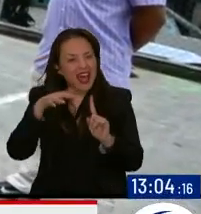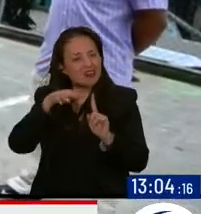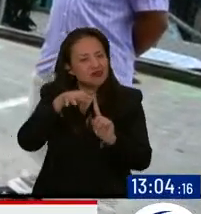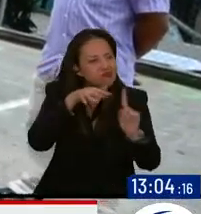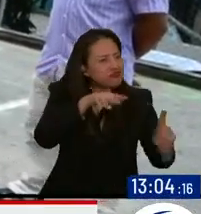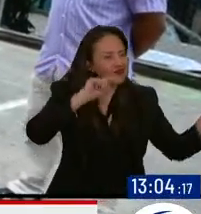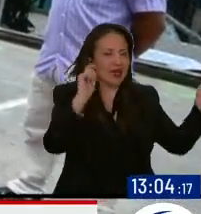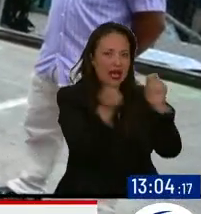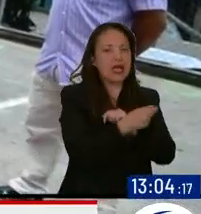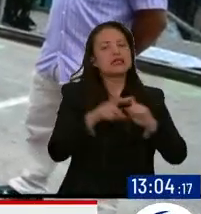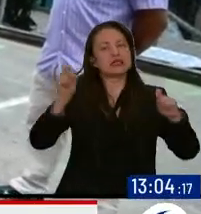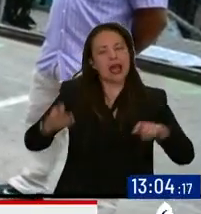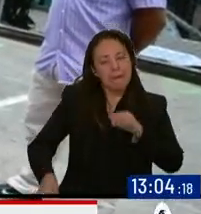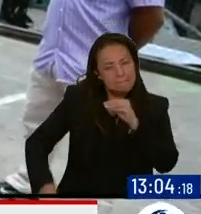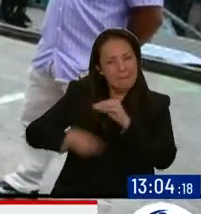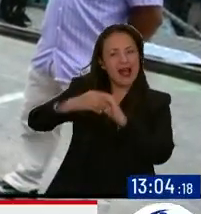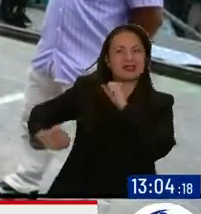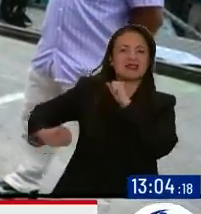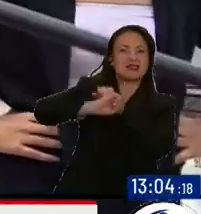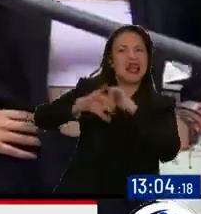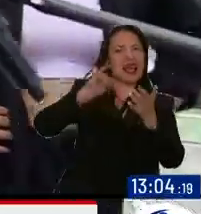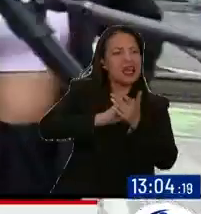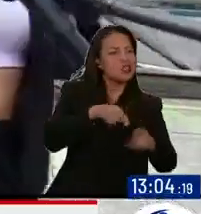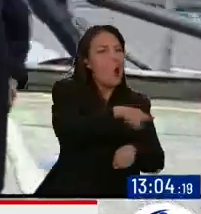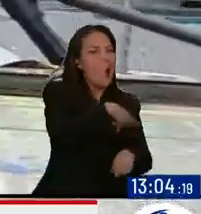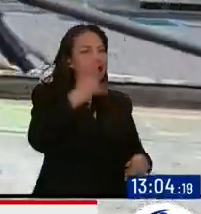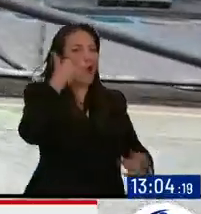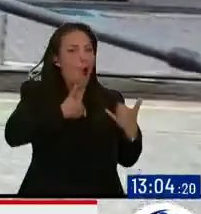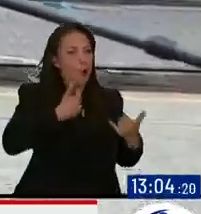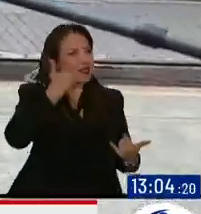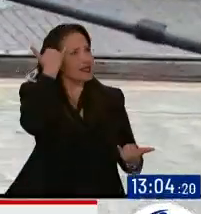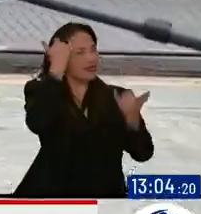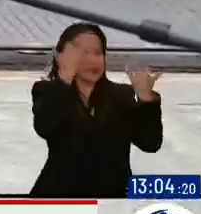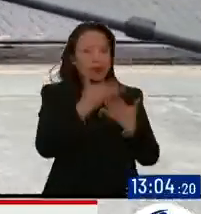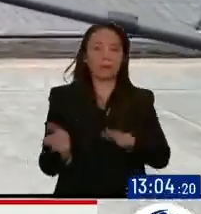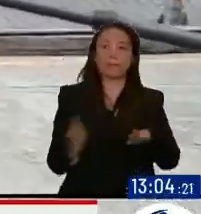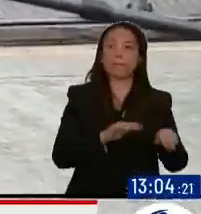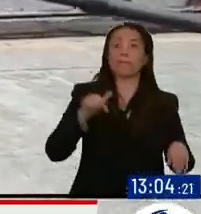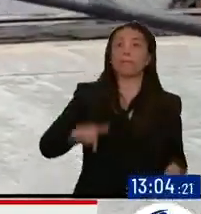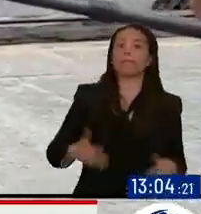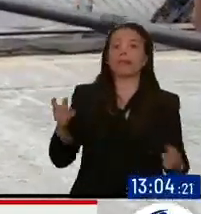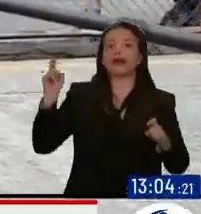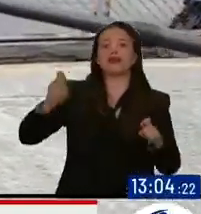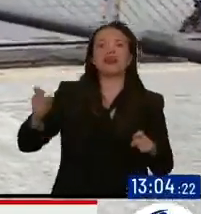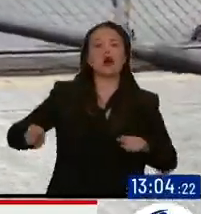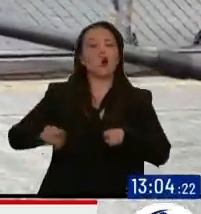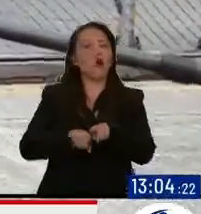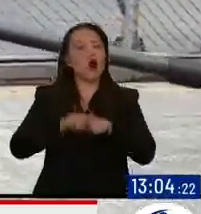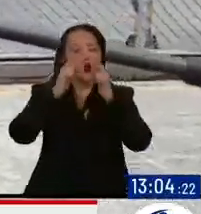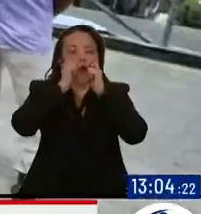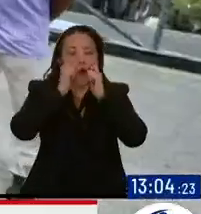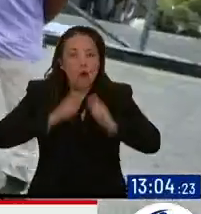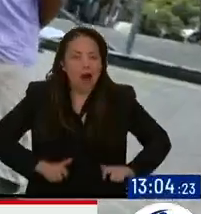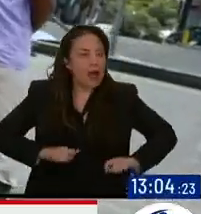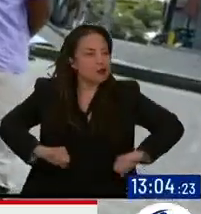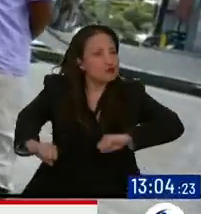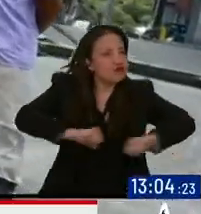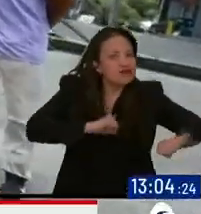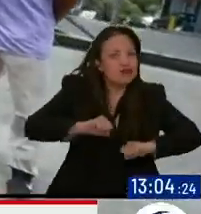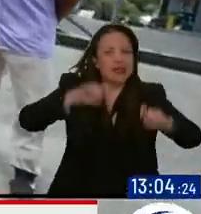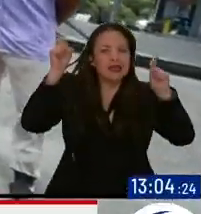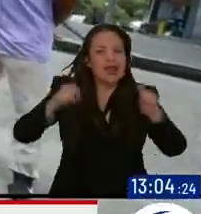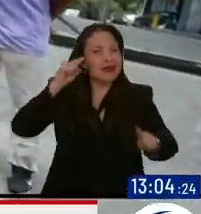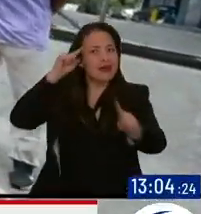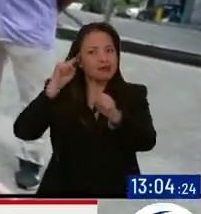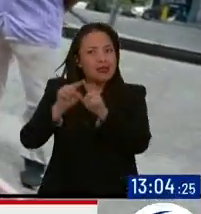realidades. Necesitamos más apoyo para ese tipo de iniciativas. Pereira necesita dirigentes humanos que piensen en colectivo y